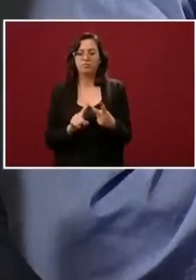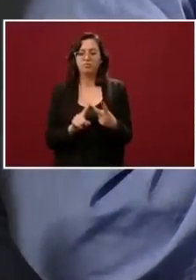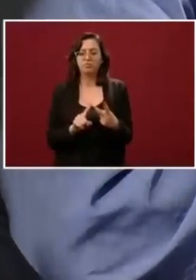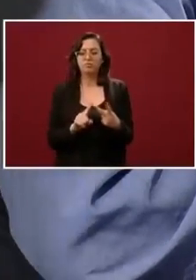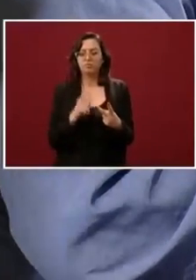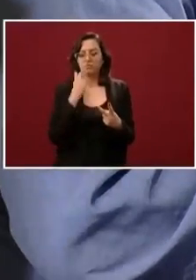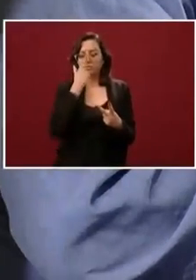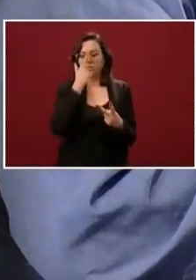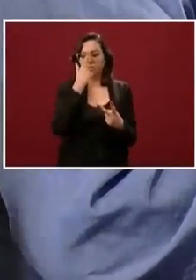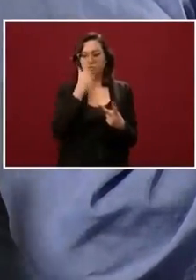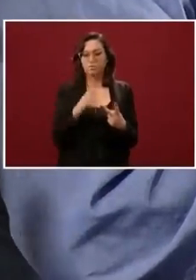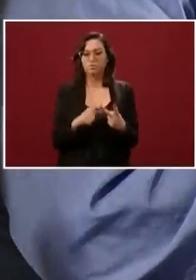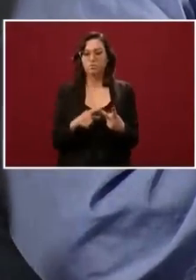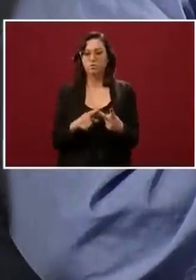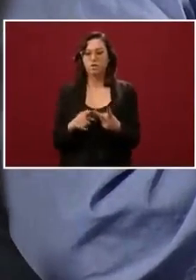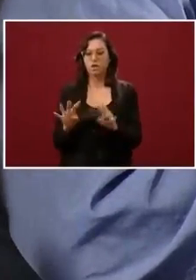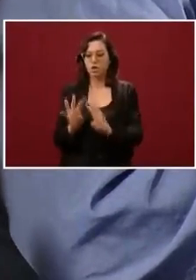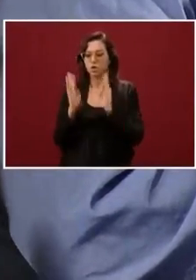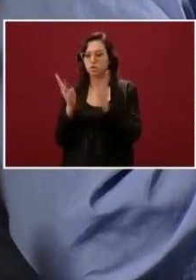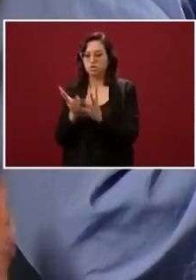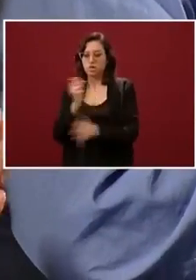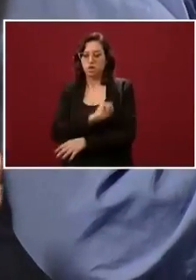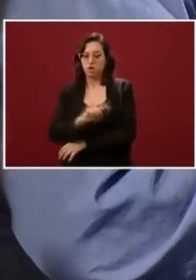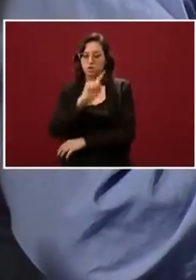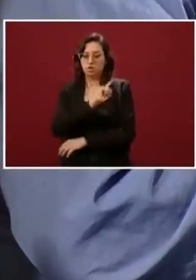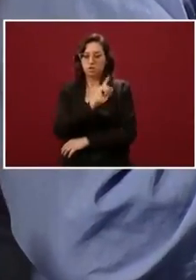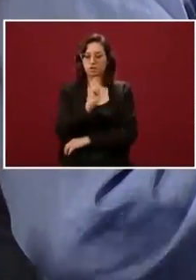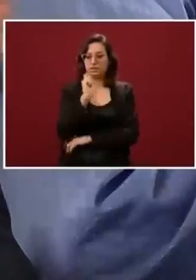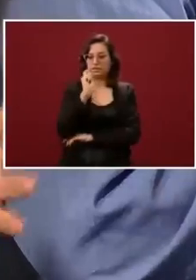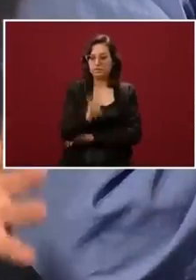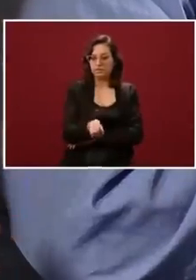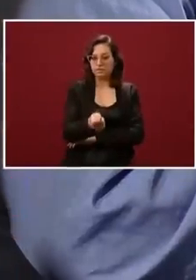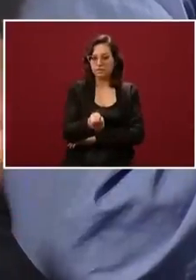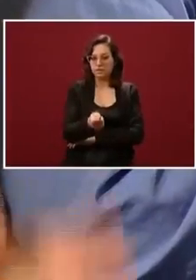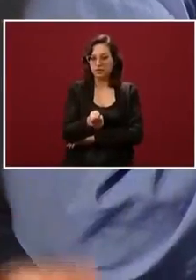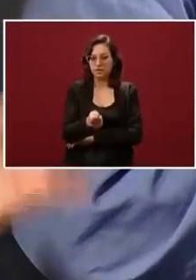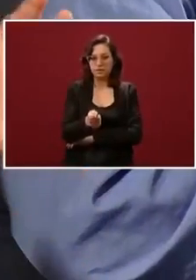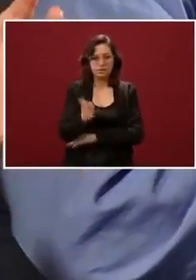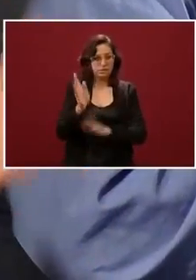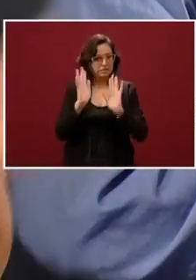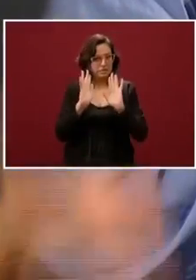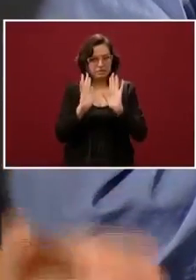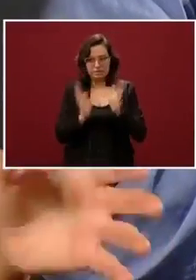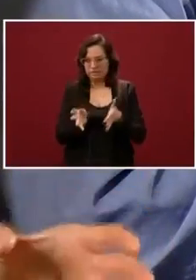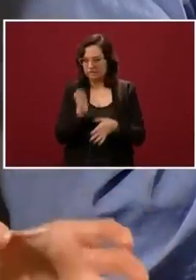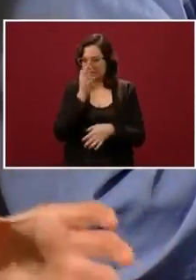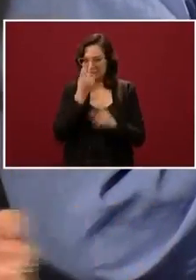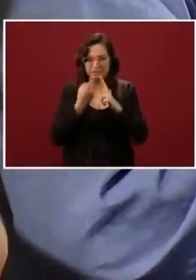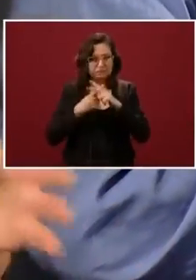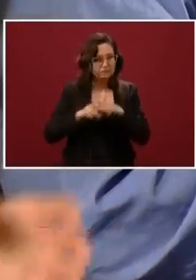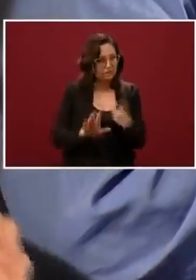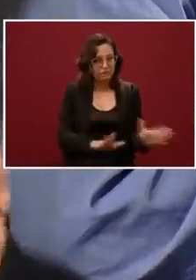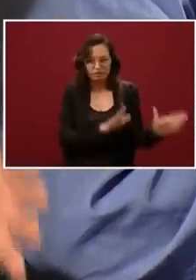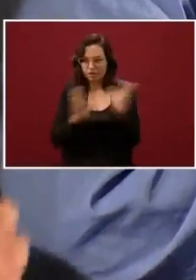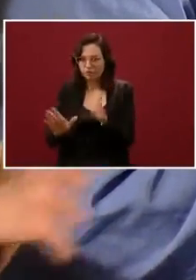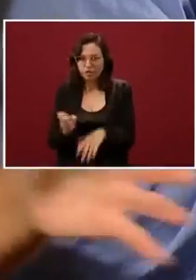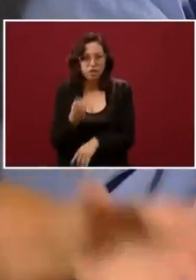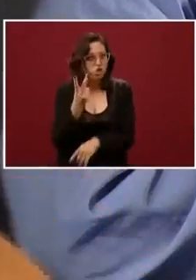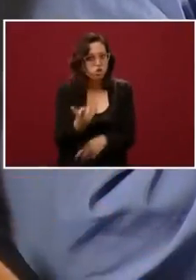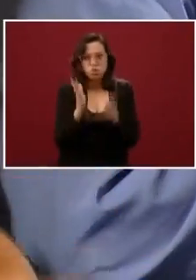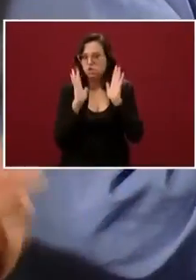el Consejo General de Salubridad, ¿quiere decir que ya estamos a nada de entrar a la fase 2, que esto se